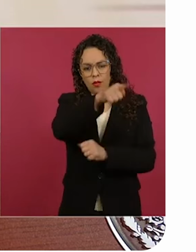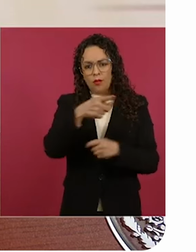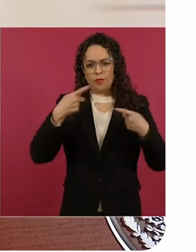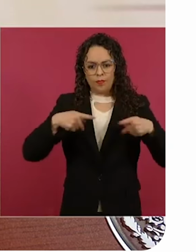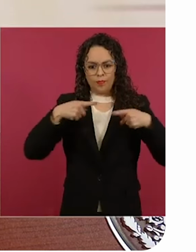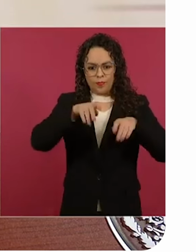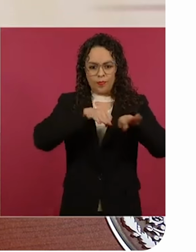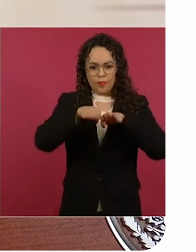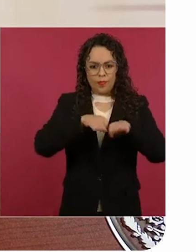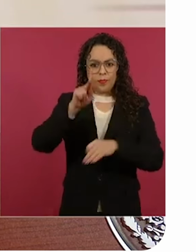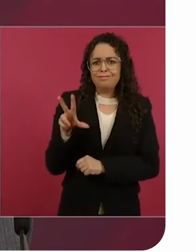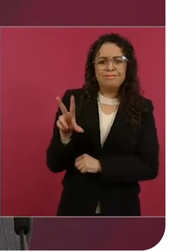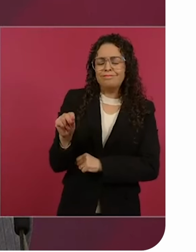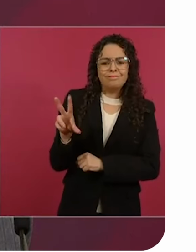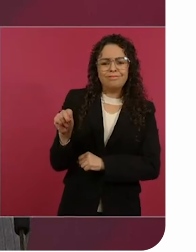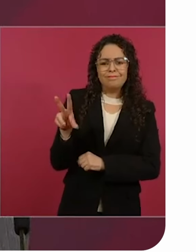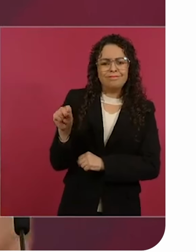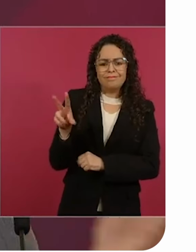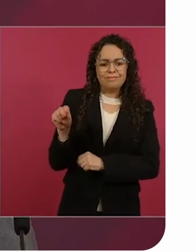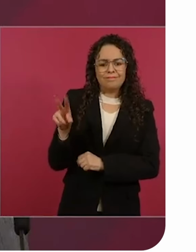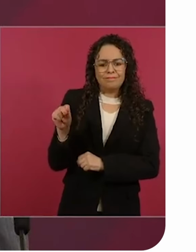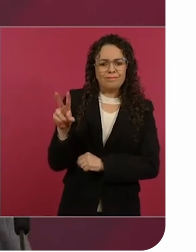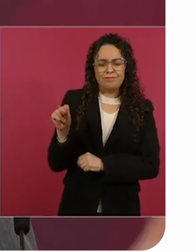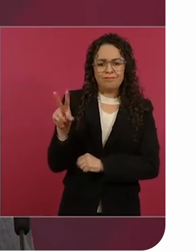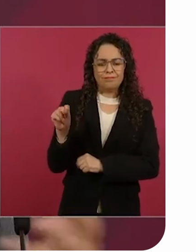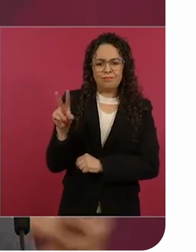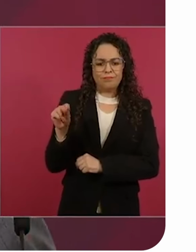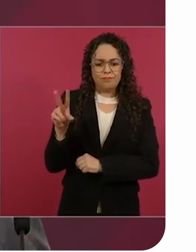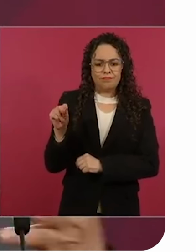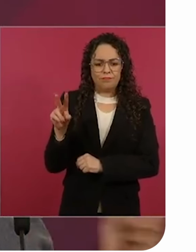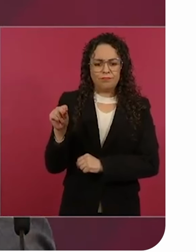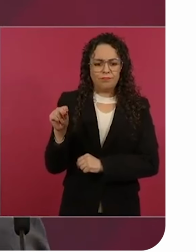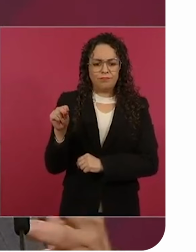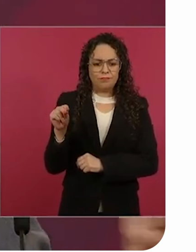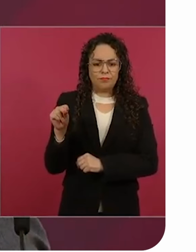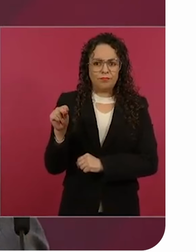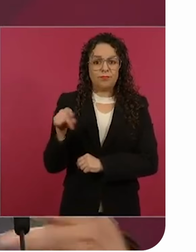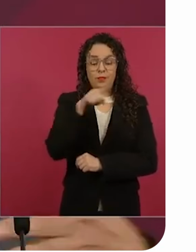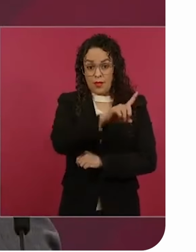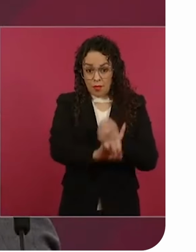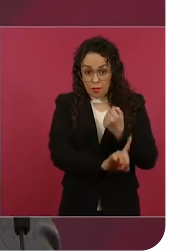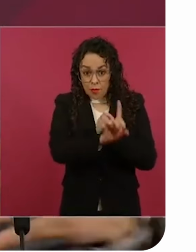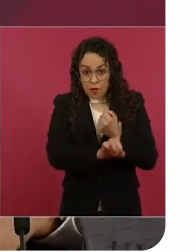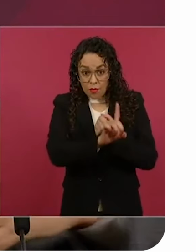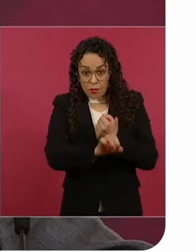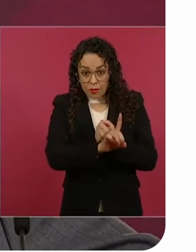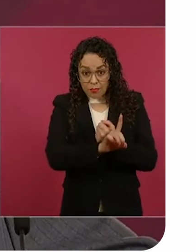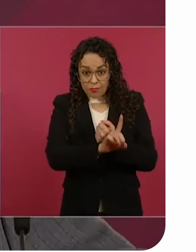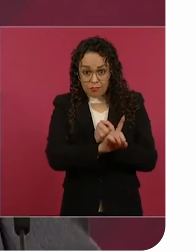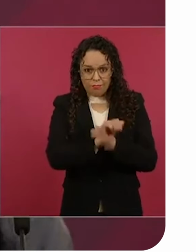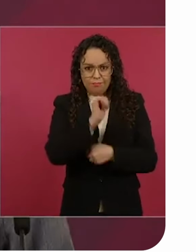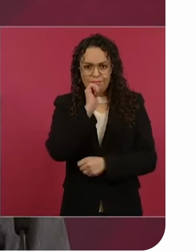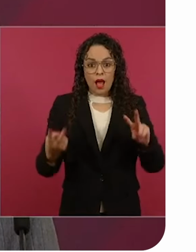es con ellos, que ellos no van a salir perjudicados en nada, al